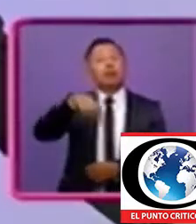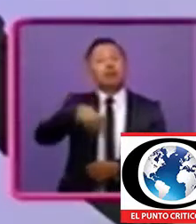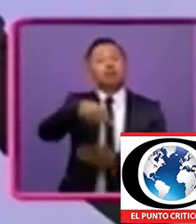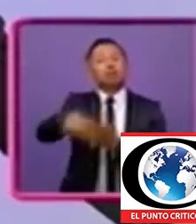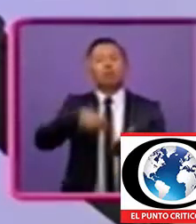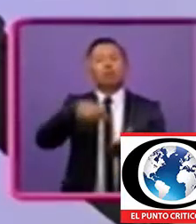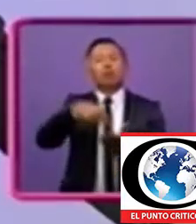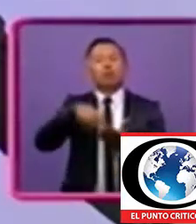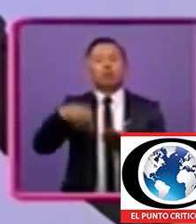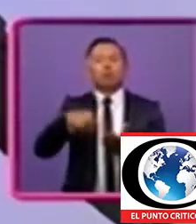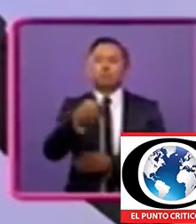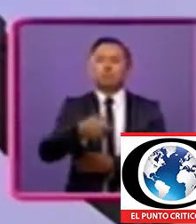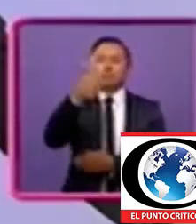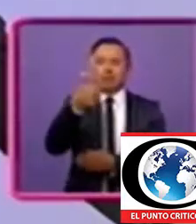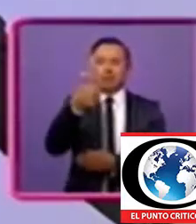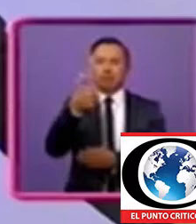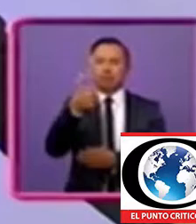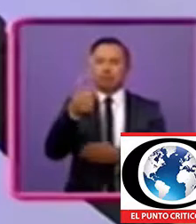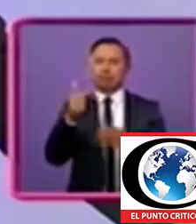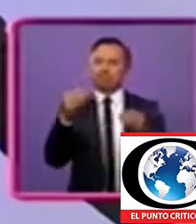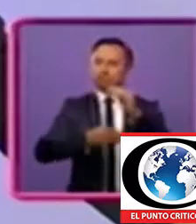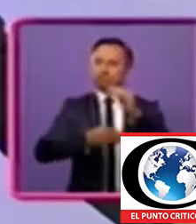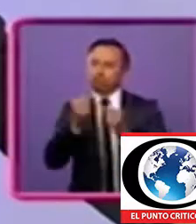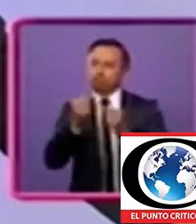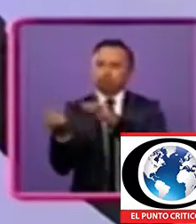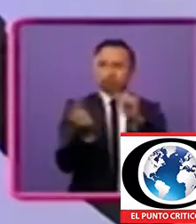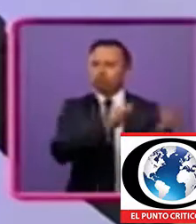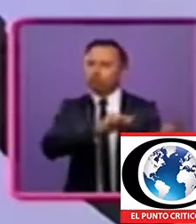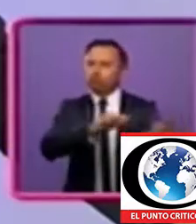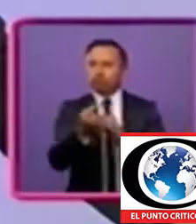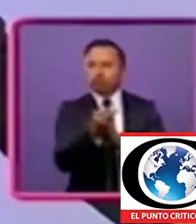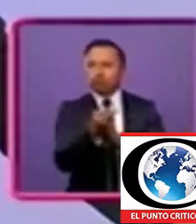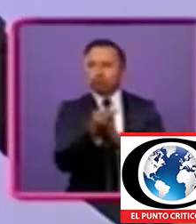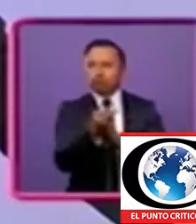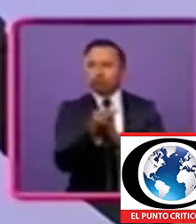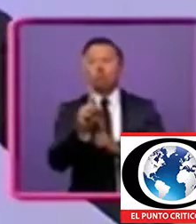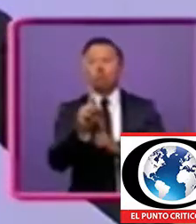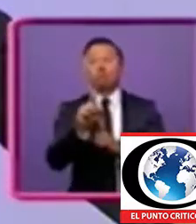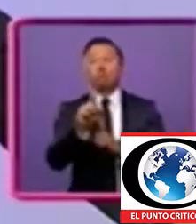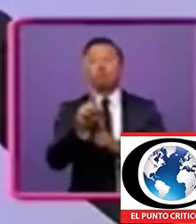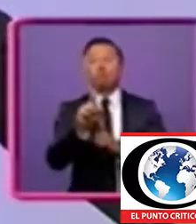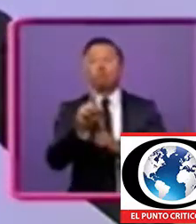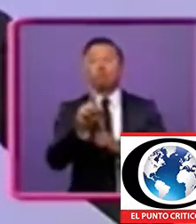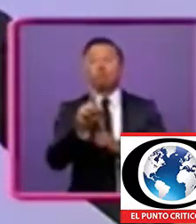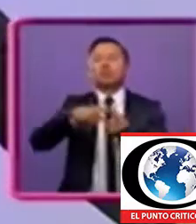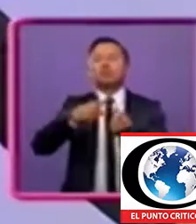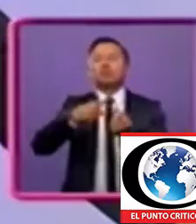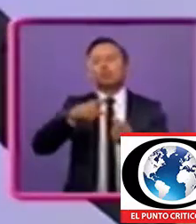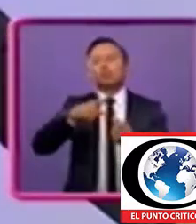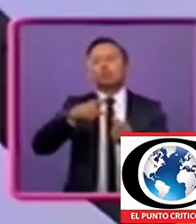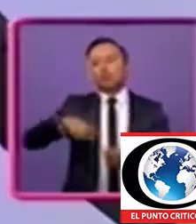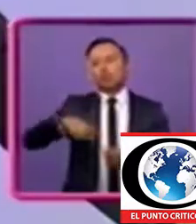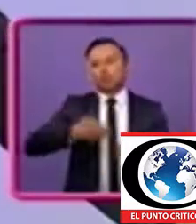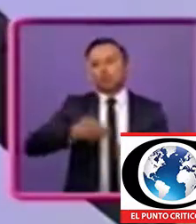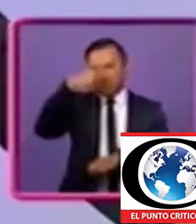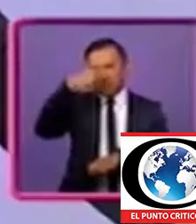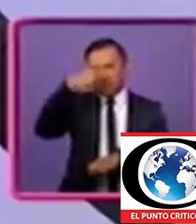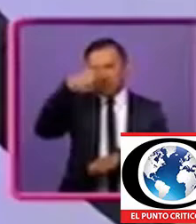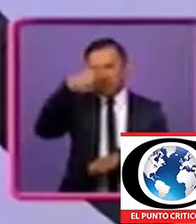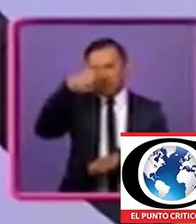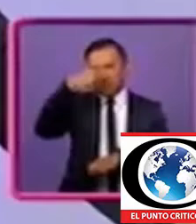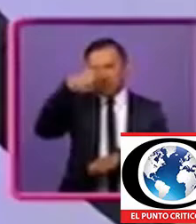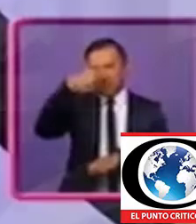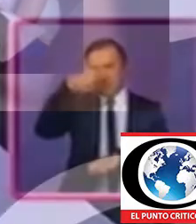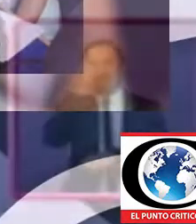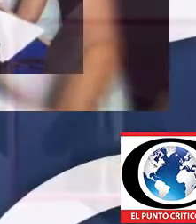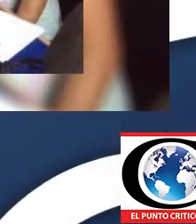México. ¿Qué le parece que vamos a escuchar una crónica con nuestra compañera reportera en el Estado de